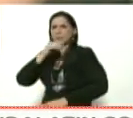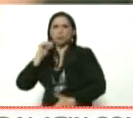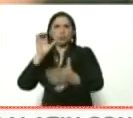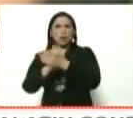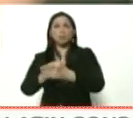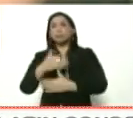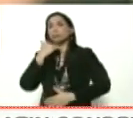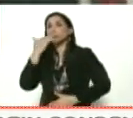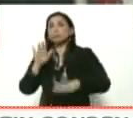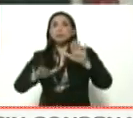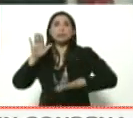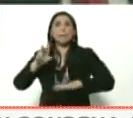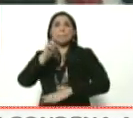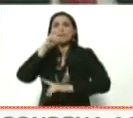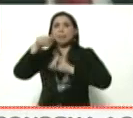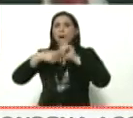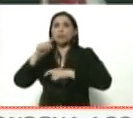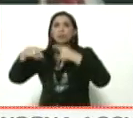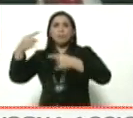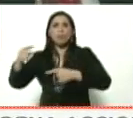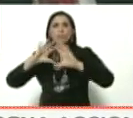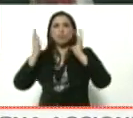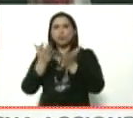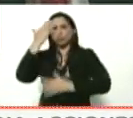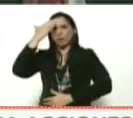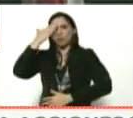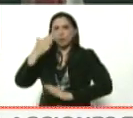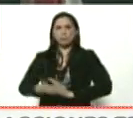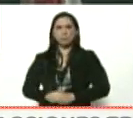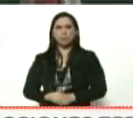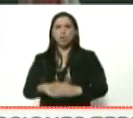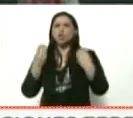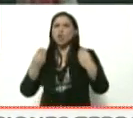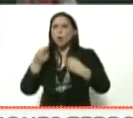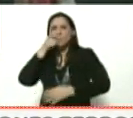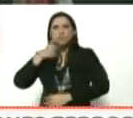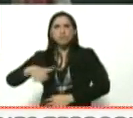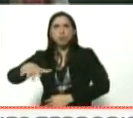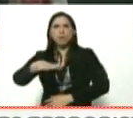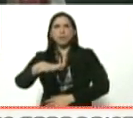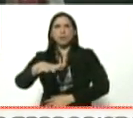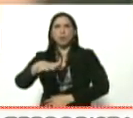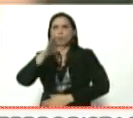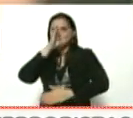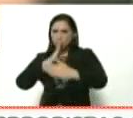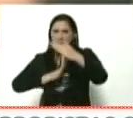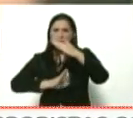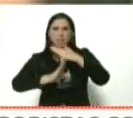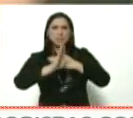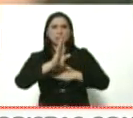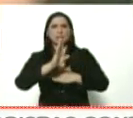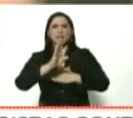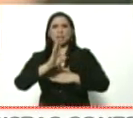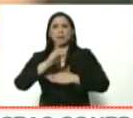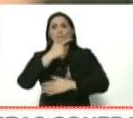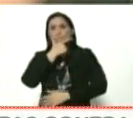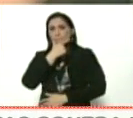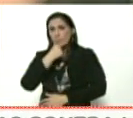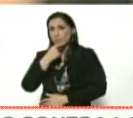dentro de 20 años, y el mundo sabrá cómo un pueblo humilde,